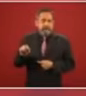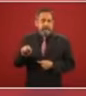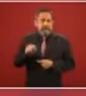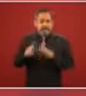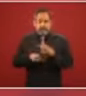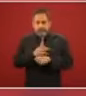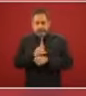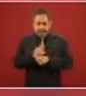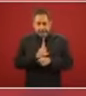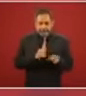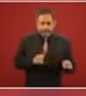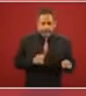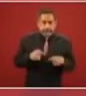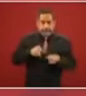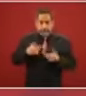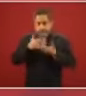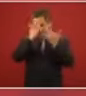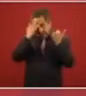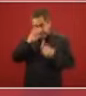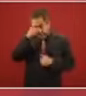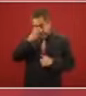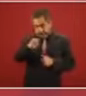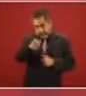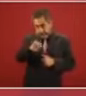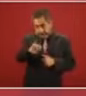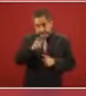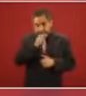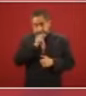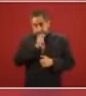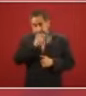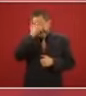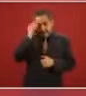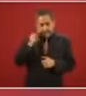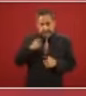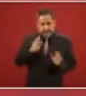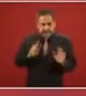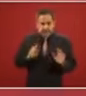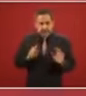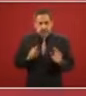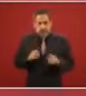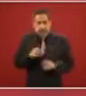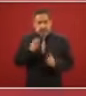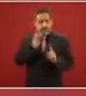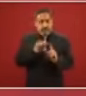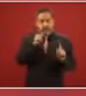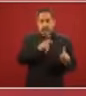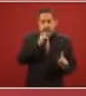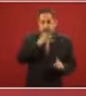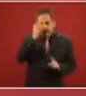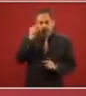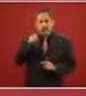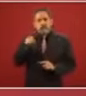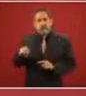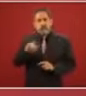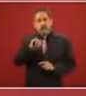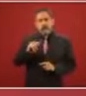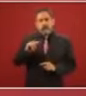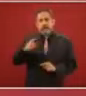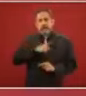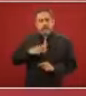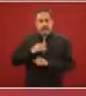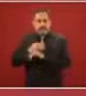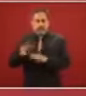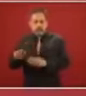investigar. No tenía yo conocimiento de esta investigación en específico, pero ellos tienen que